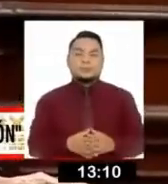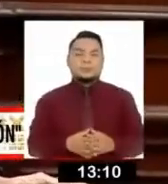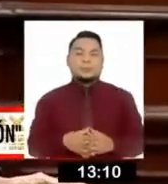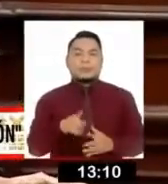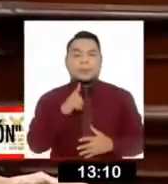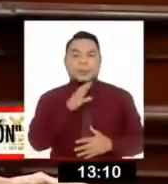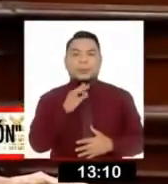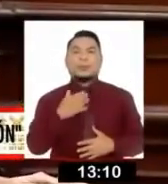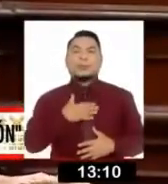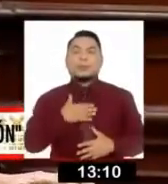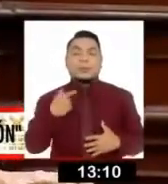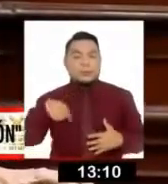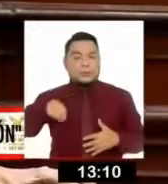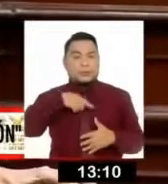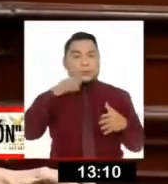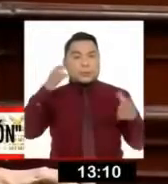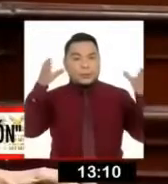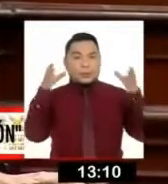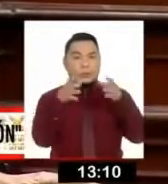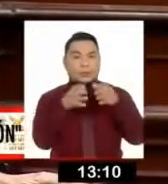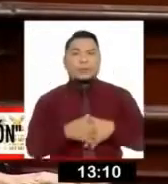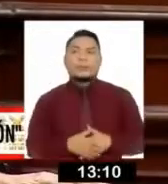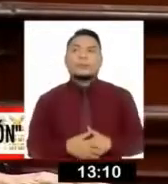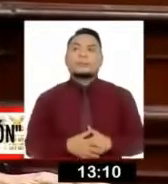En nombre